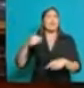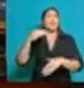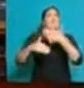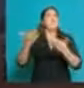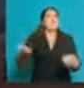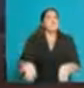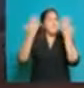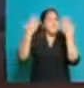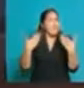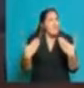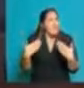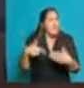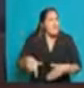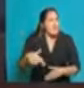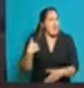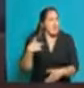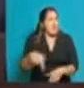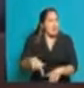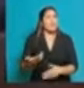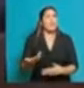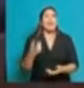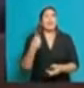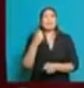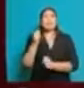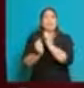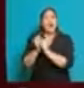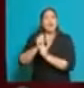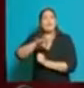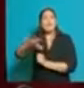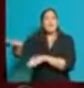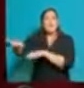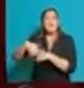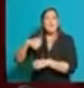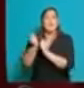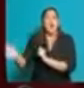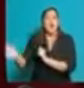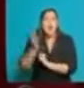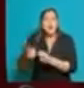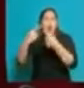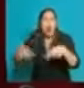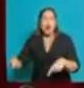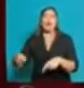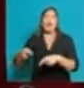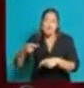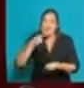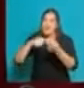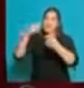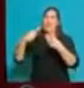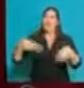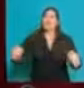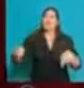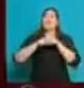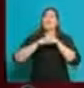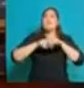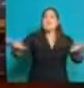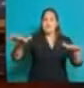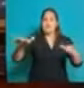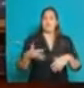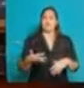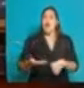crecimiento. Necesitamos productores que exporten por primera vez, emprendedores que lleguen con sus productos a mercados